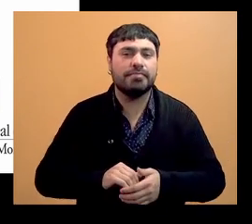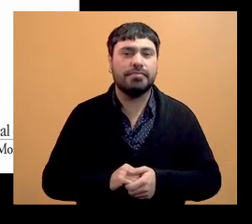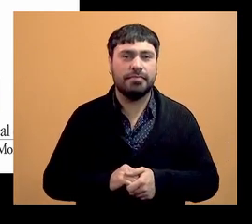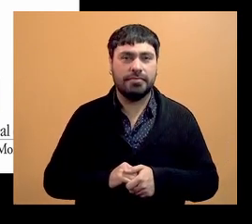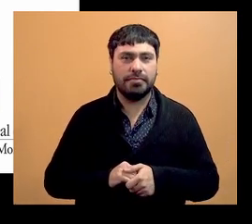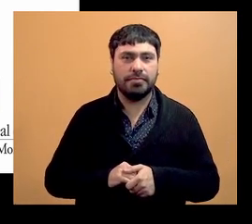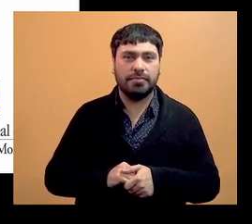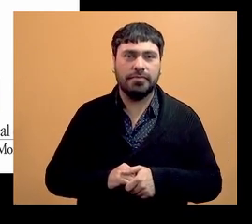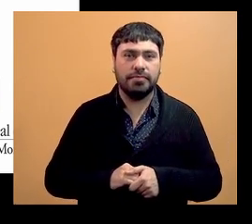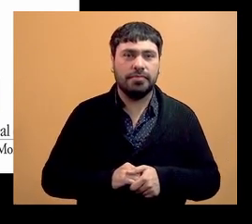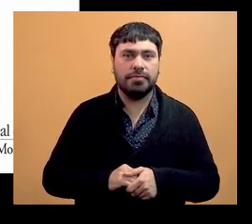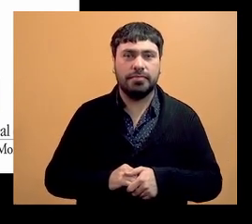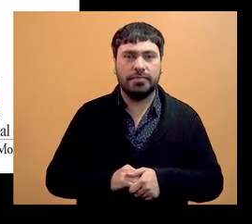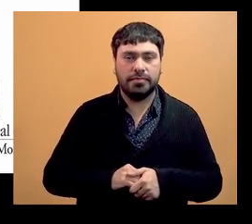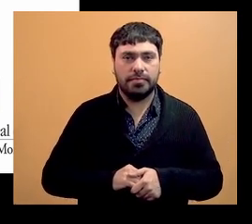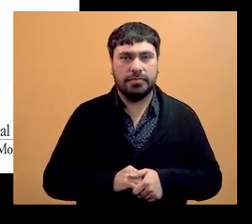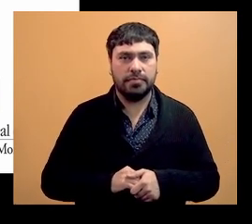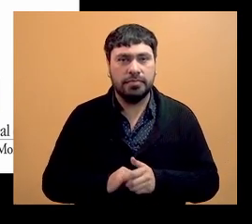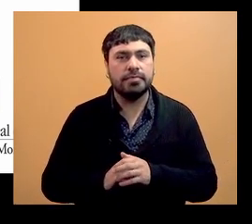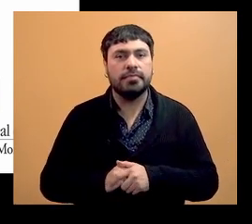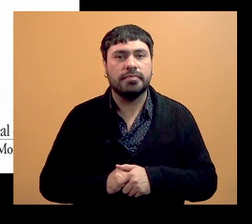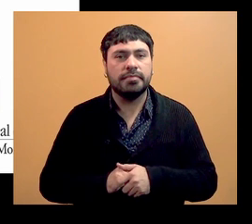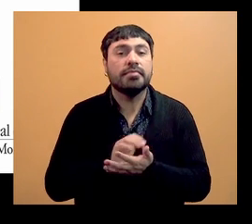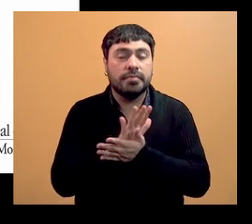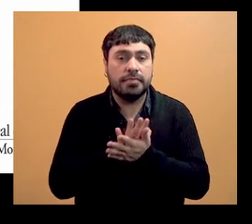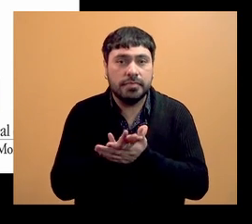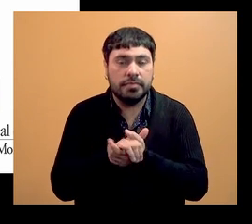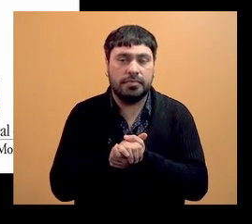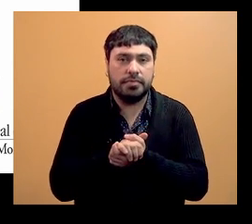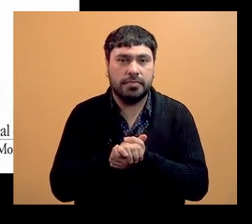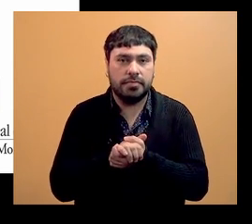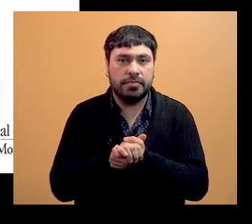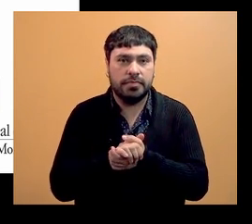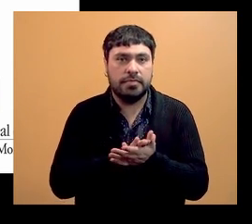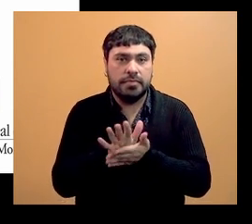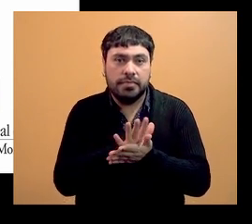del módulo de la etapa de despegue del Falcon 9 y el Falcon Heavy que